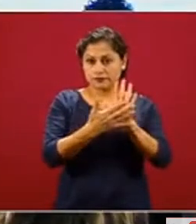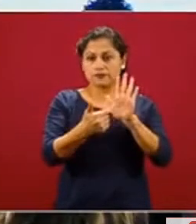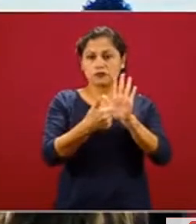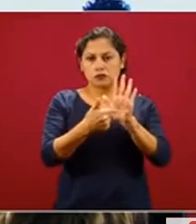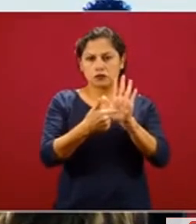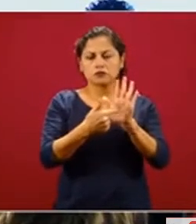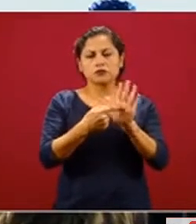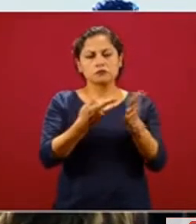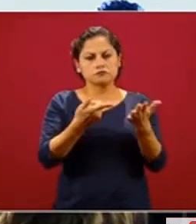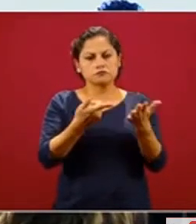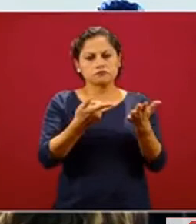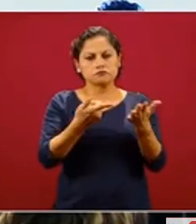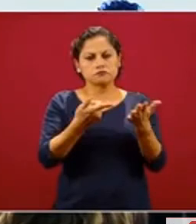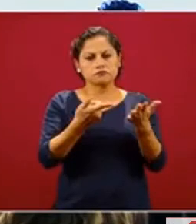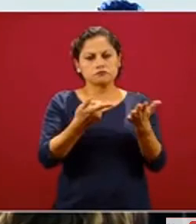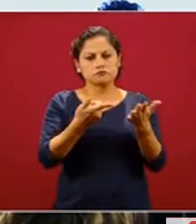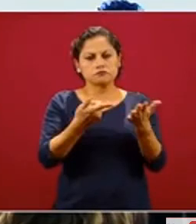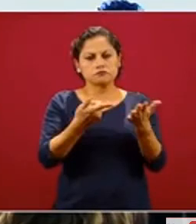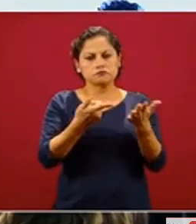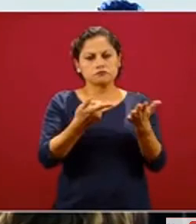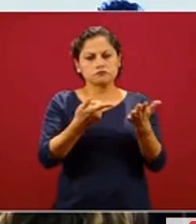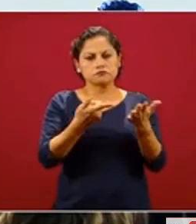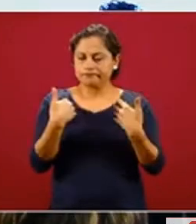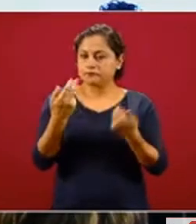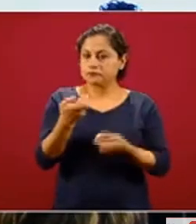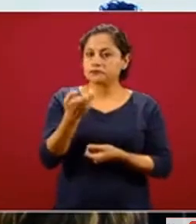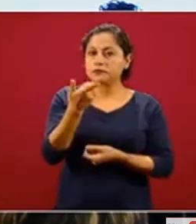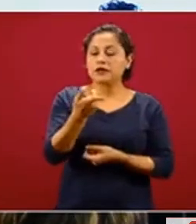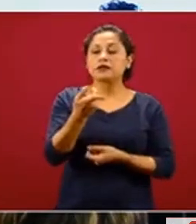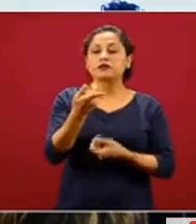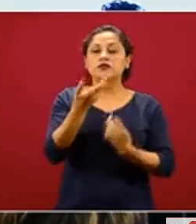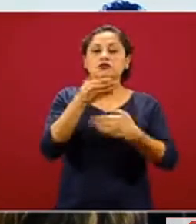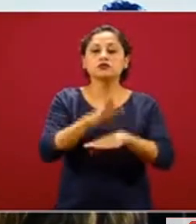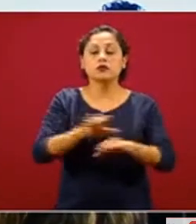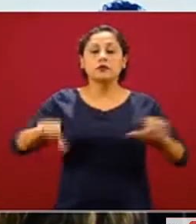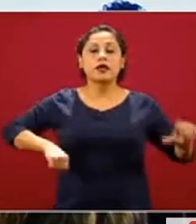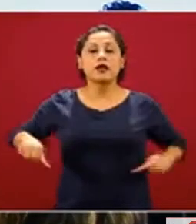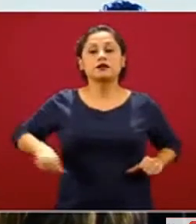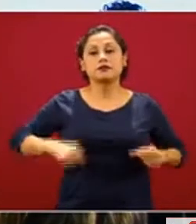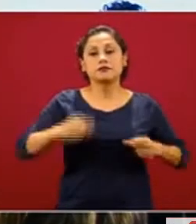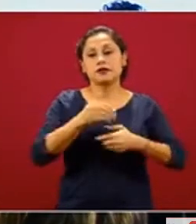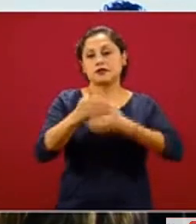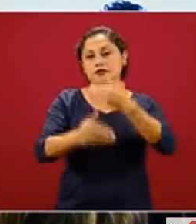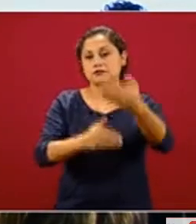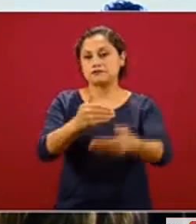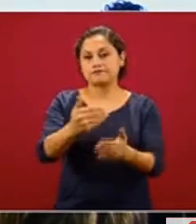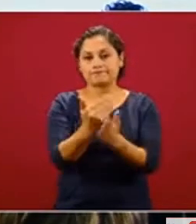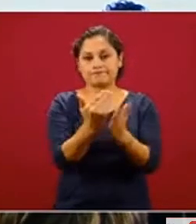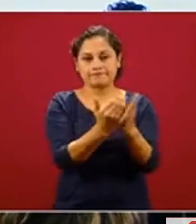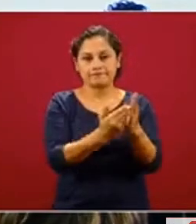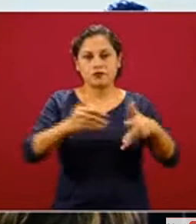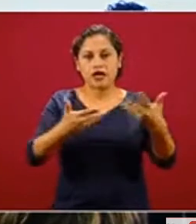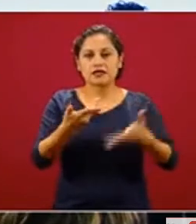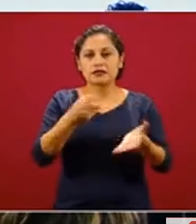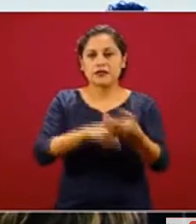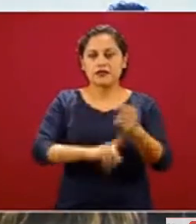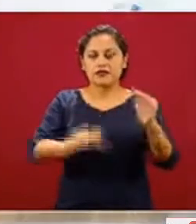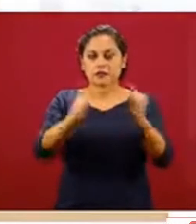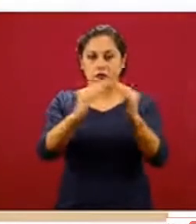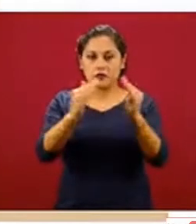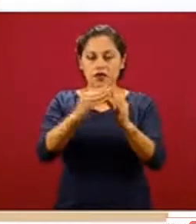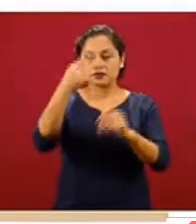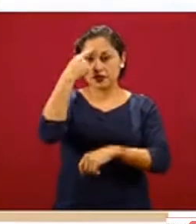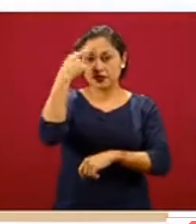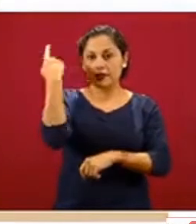amigable, accesible, pues la explicación de una serie de acciones que se deben hacer y se deben seguir haciendo en las casas, principalmente en la eliminación